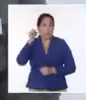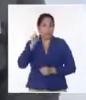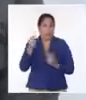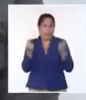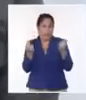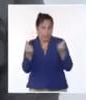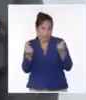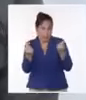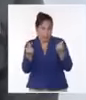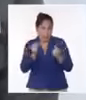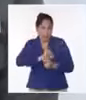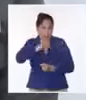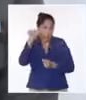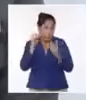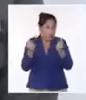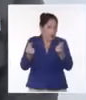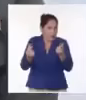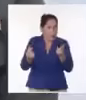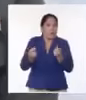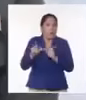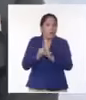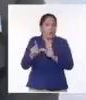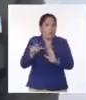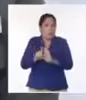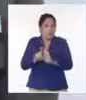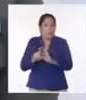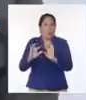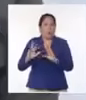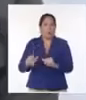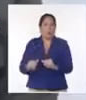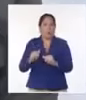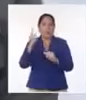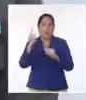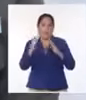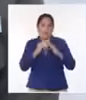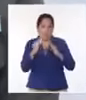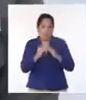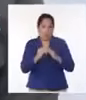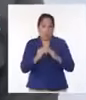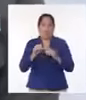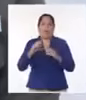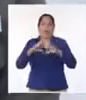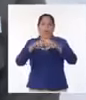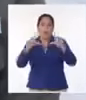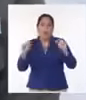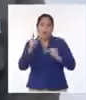la ganancia por los ilícitos cometidos, una vivienda, un vehículo Lada